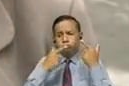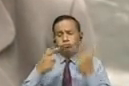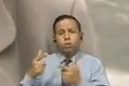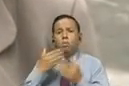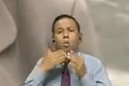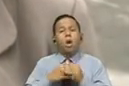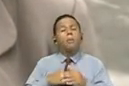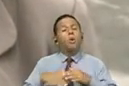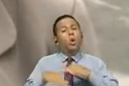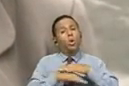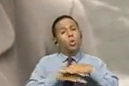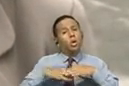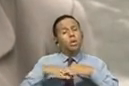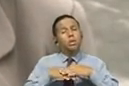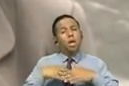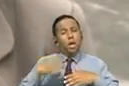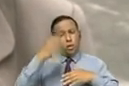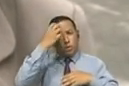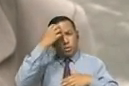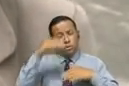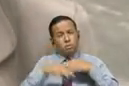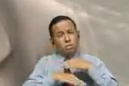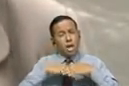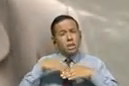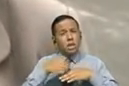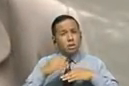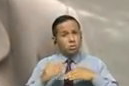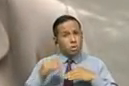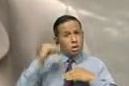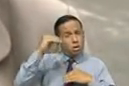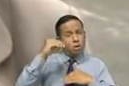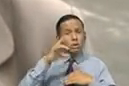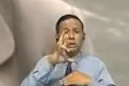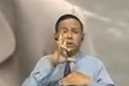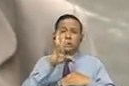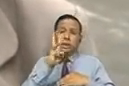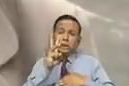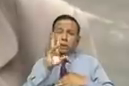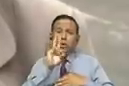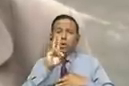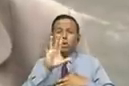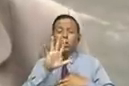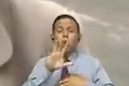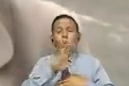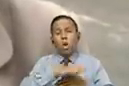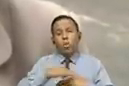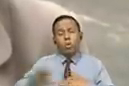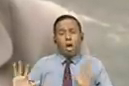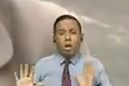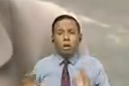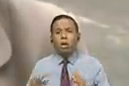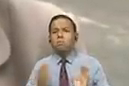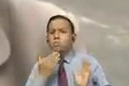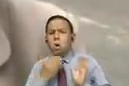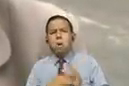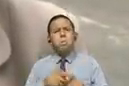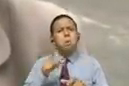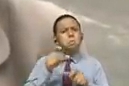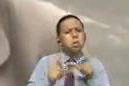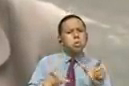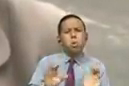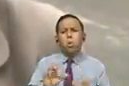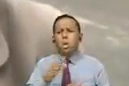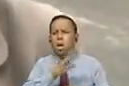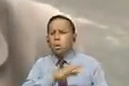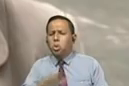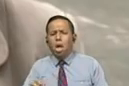básica superior 635 estudiantes. No hemos tenido personas, sean estudiantes o personal docente,